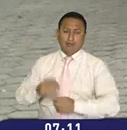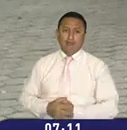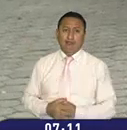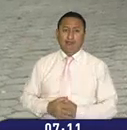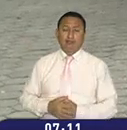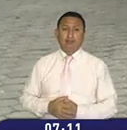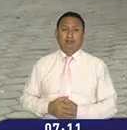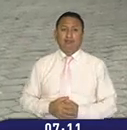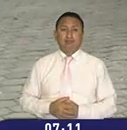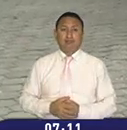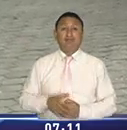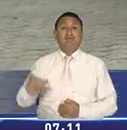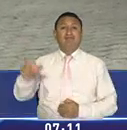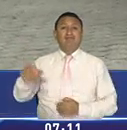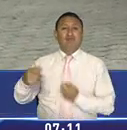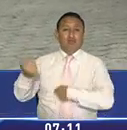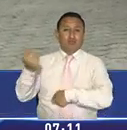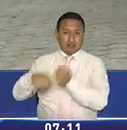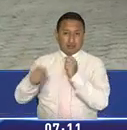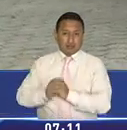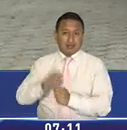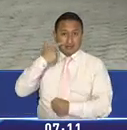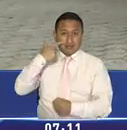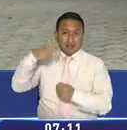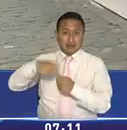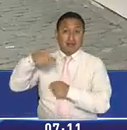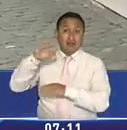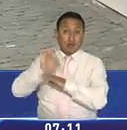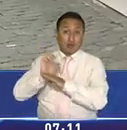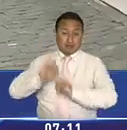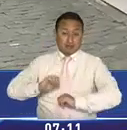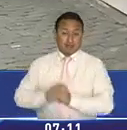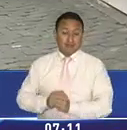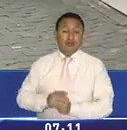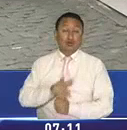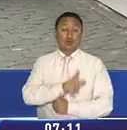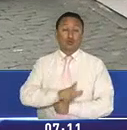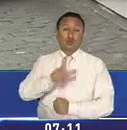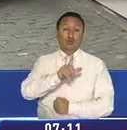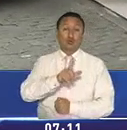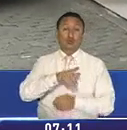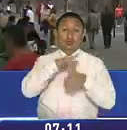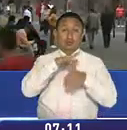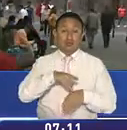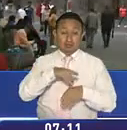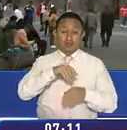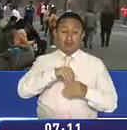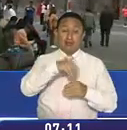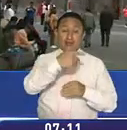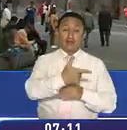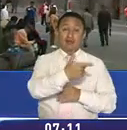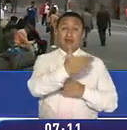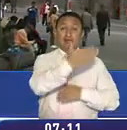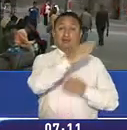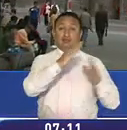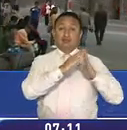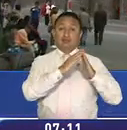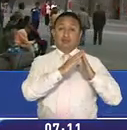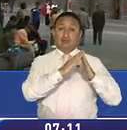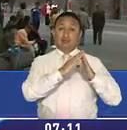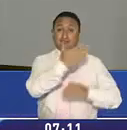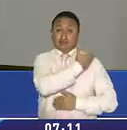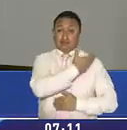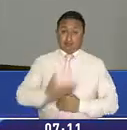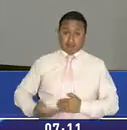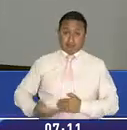Los distribuidores de combustibles del país se darán cita este lunes en la mañana en los exteriores del Palacio de Gobierno para